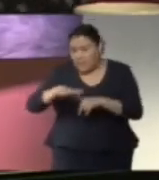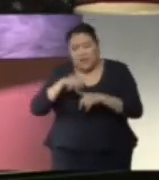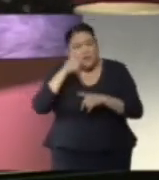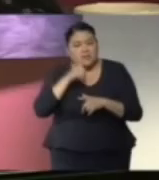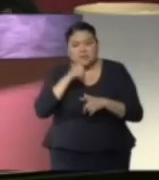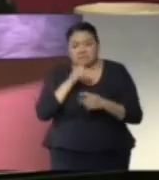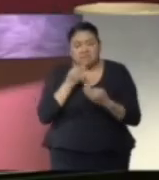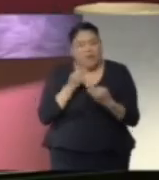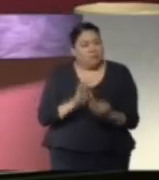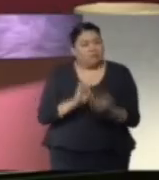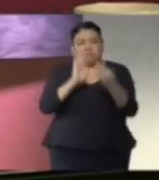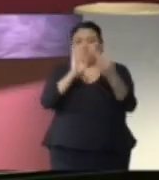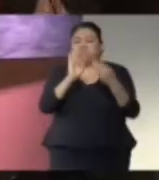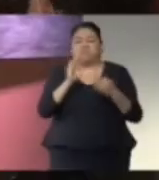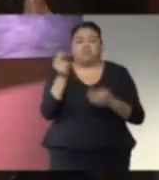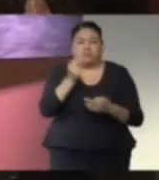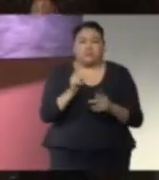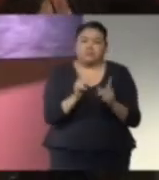Es lo que quería decir.